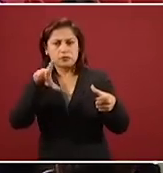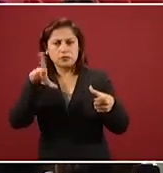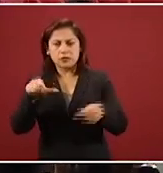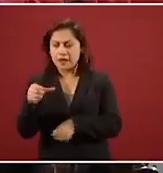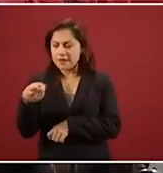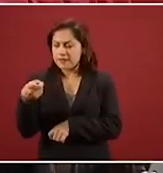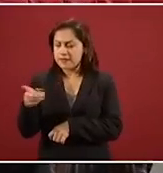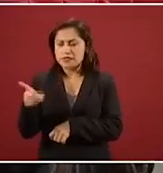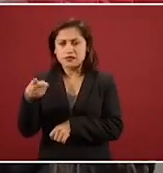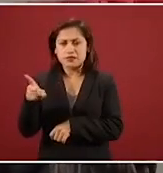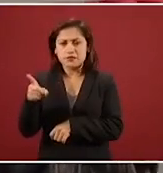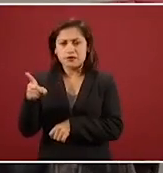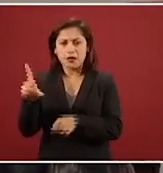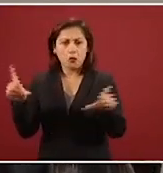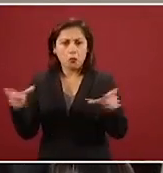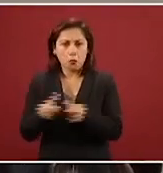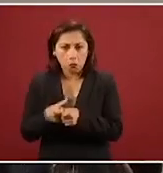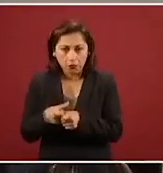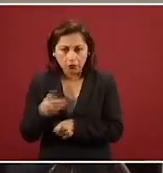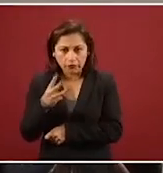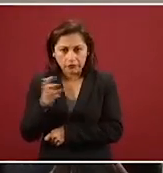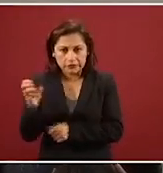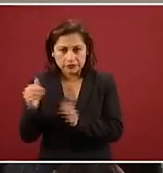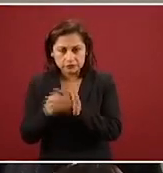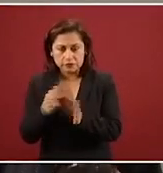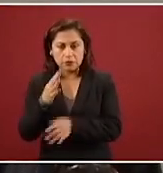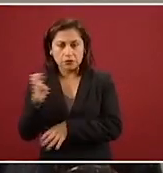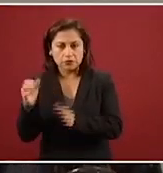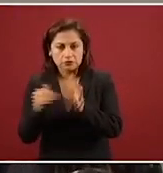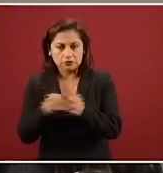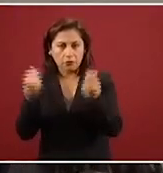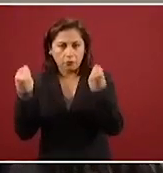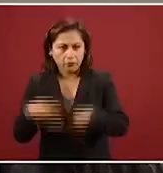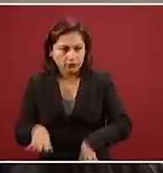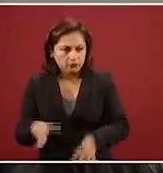se pierden 300 mil o 400 mil?